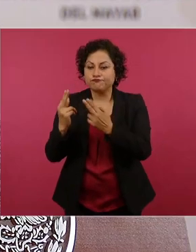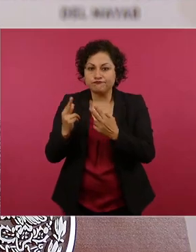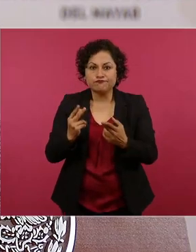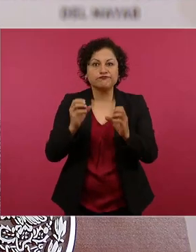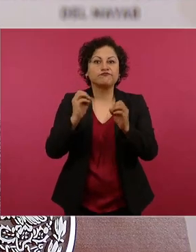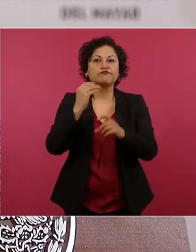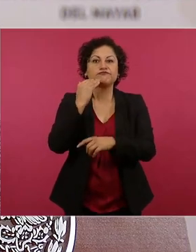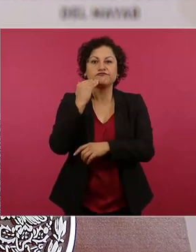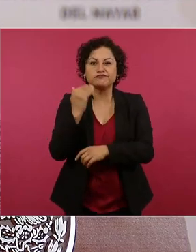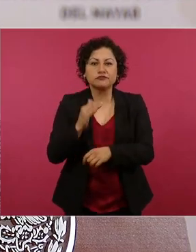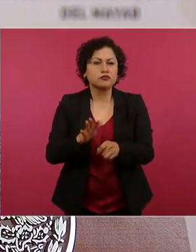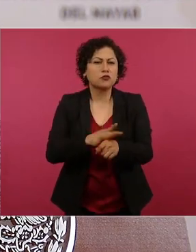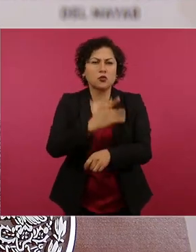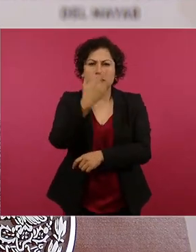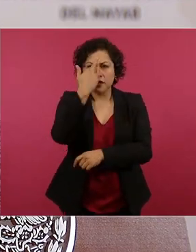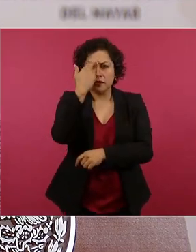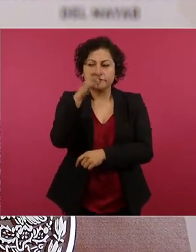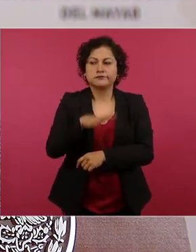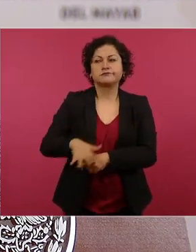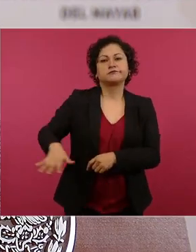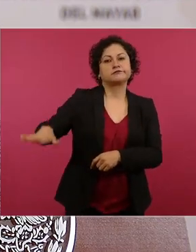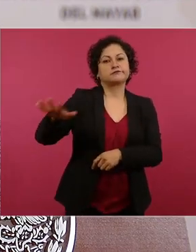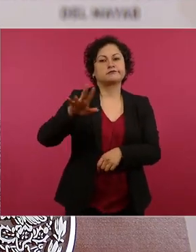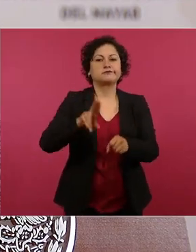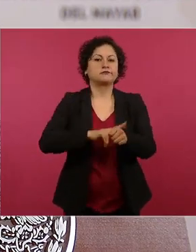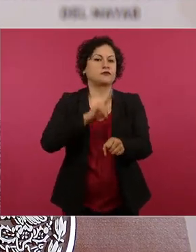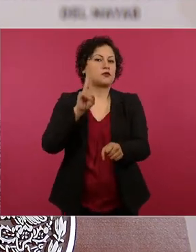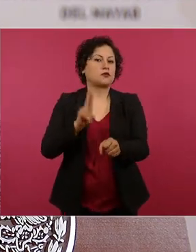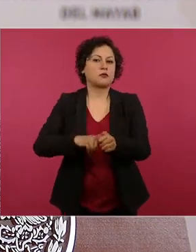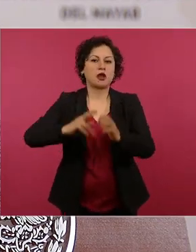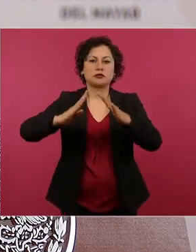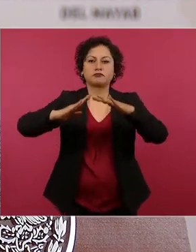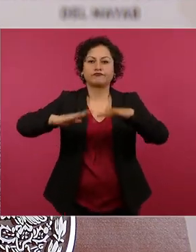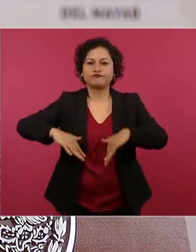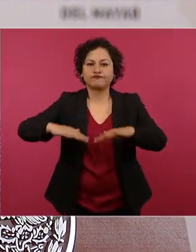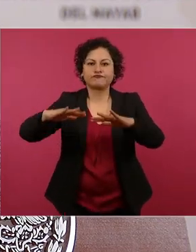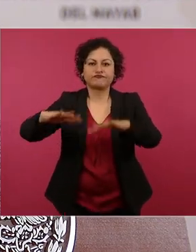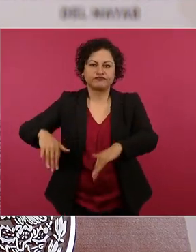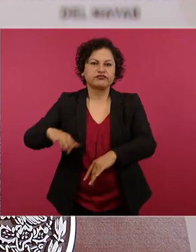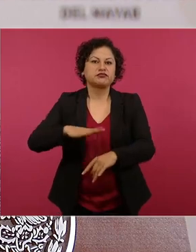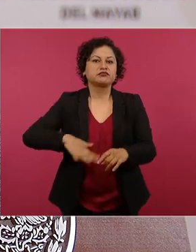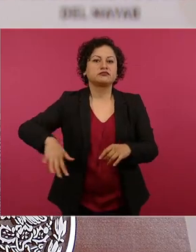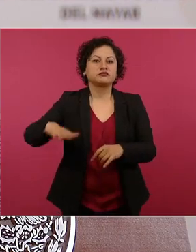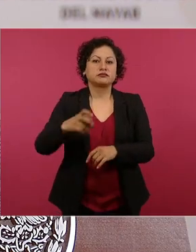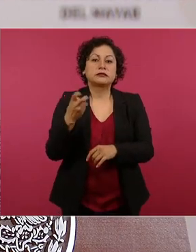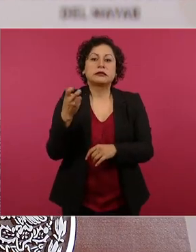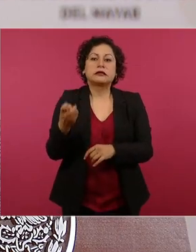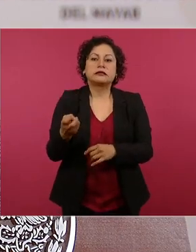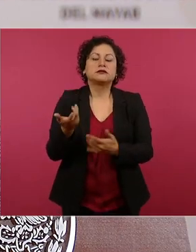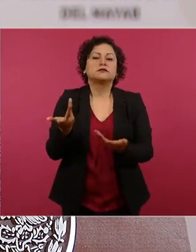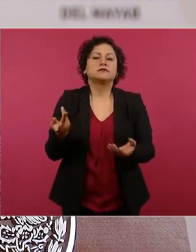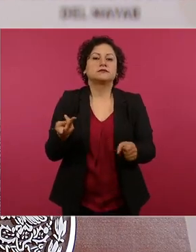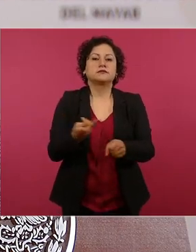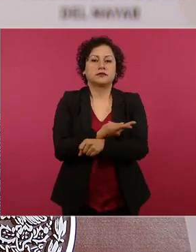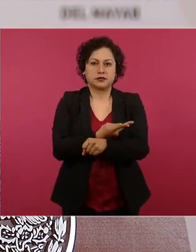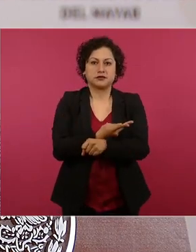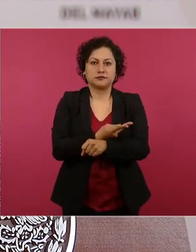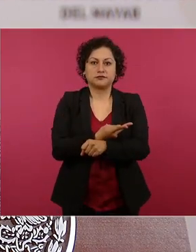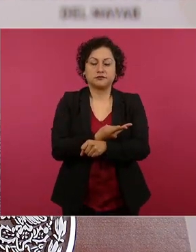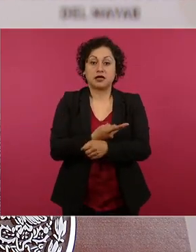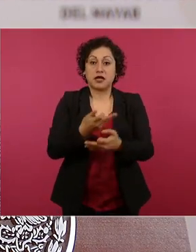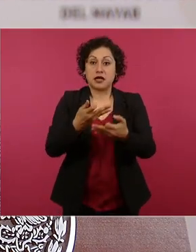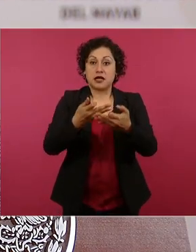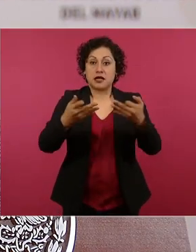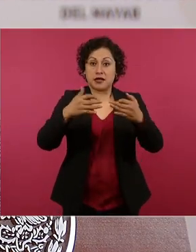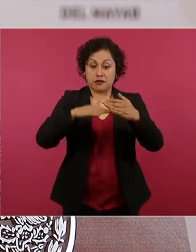por los hundimientos regionales que provocaron un desfasamiento entre el subsuelo y